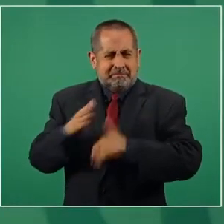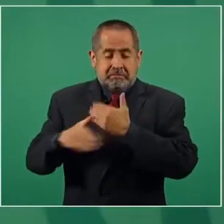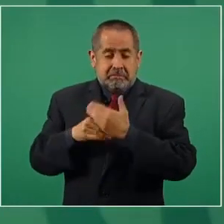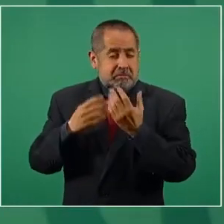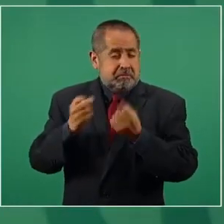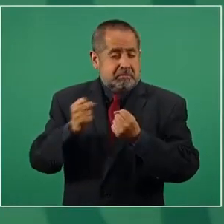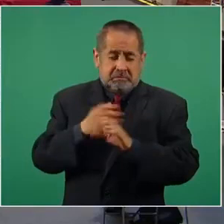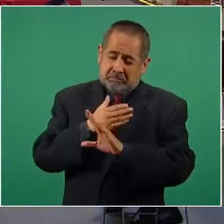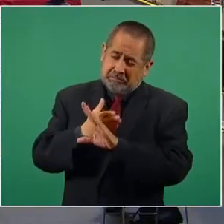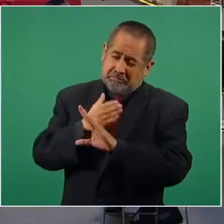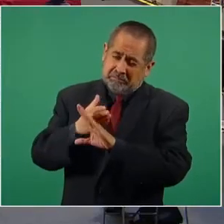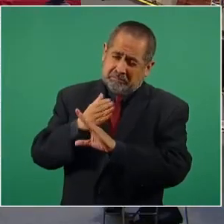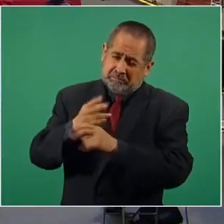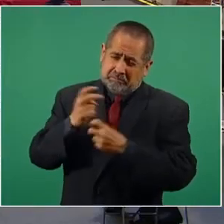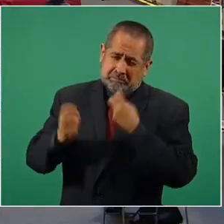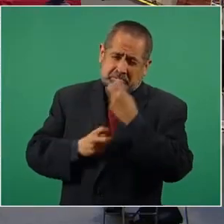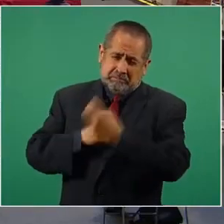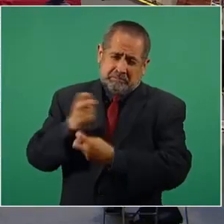tremenda